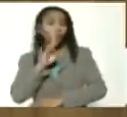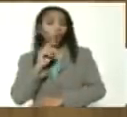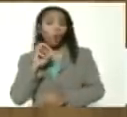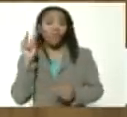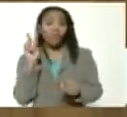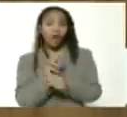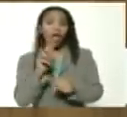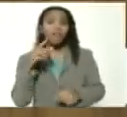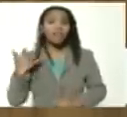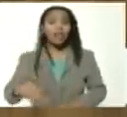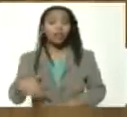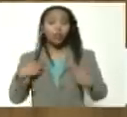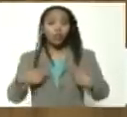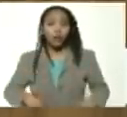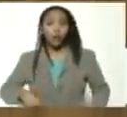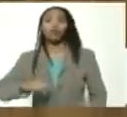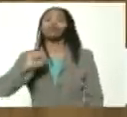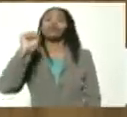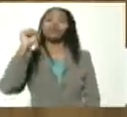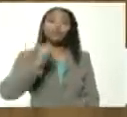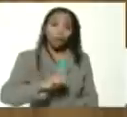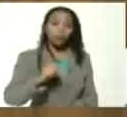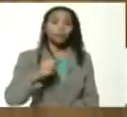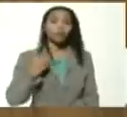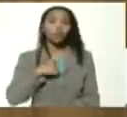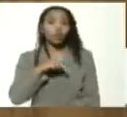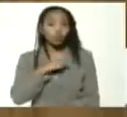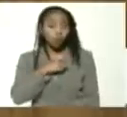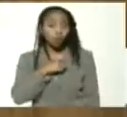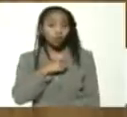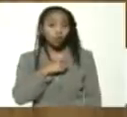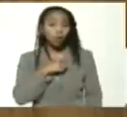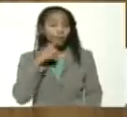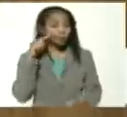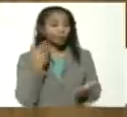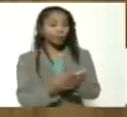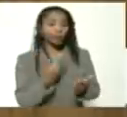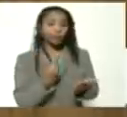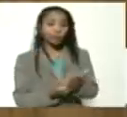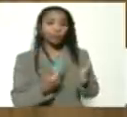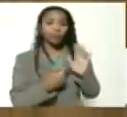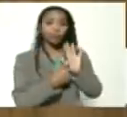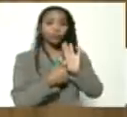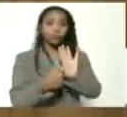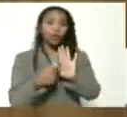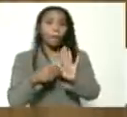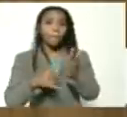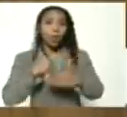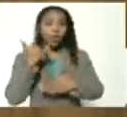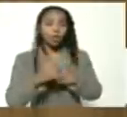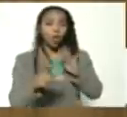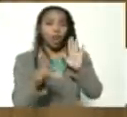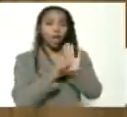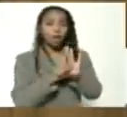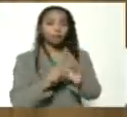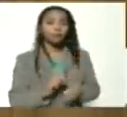derechos humanos. Pues sí, y nosotros hemos presentado este proyecto de ley,